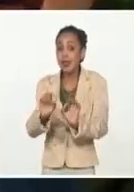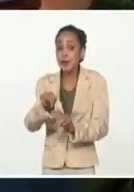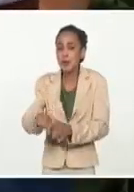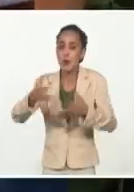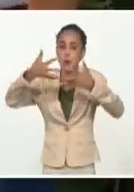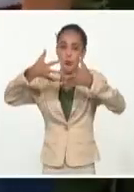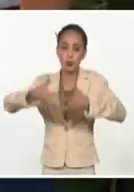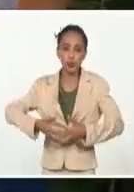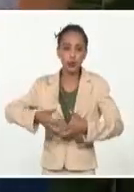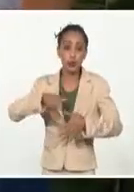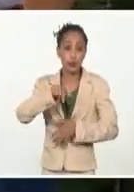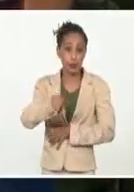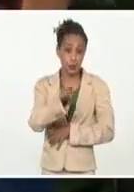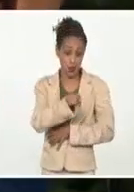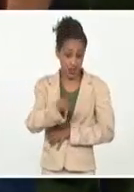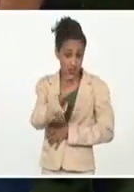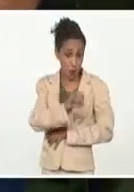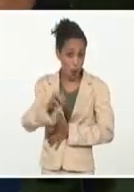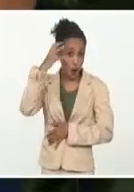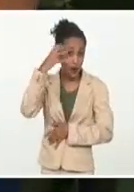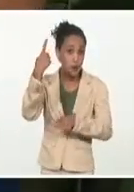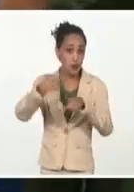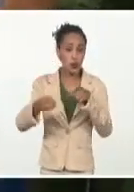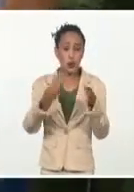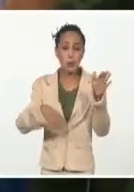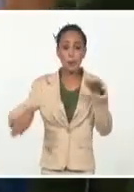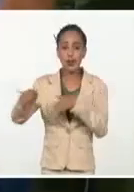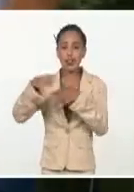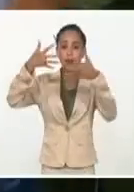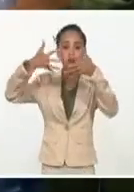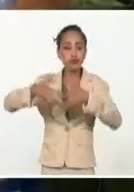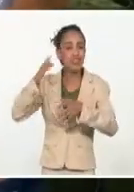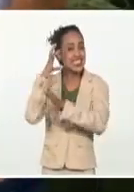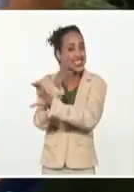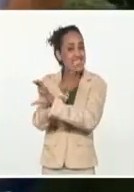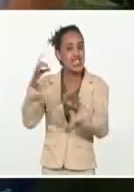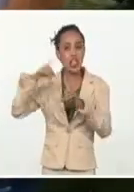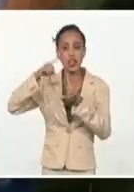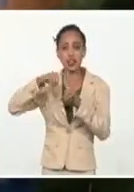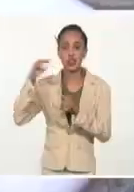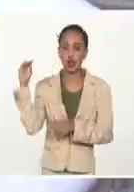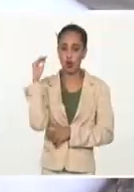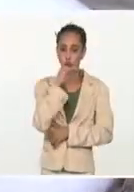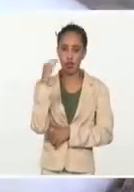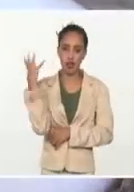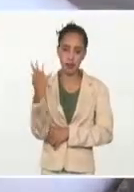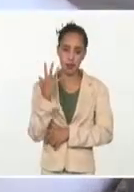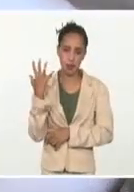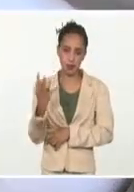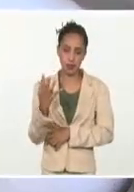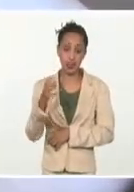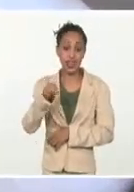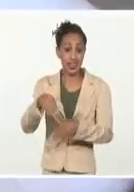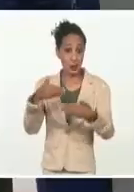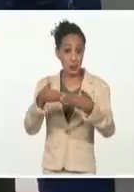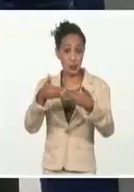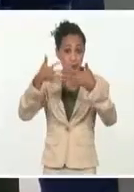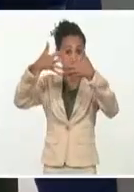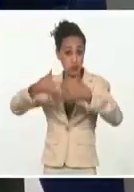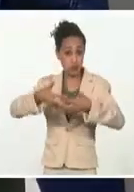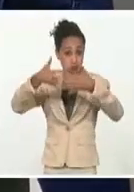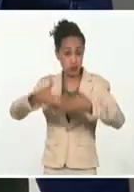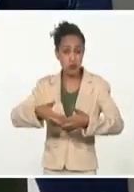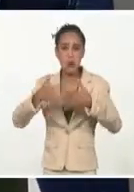entre ese organismo y los ministerios de industria y de ciencia tecnología y medio ambiente la entidad produce suelos